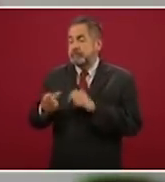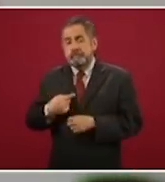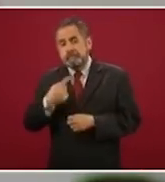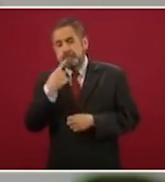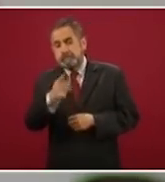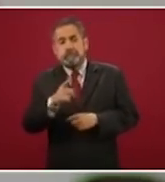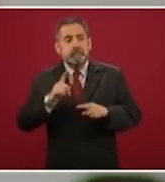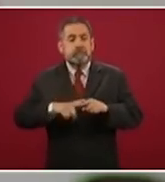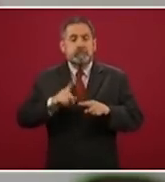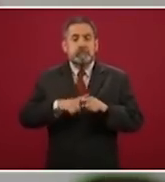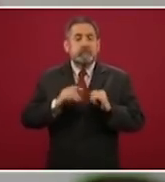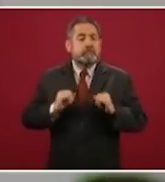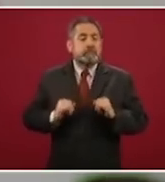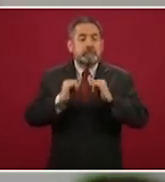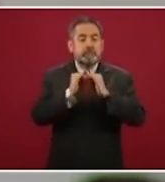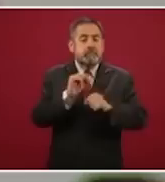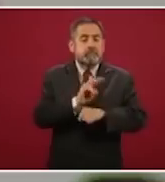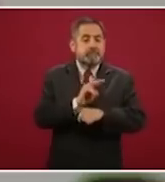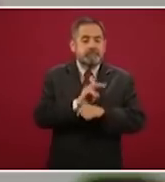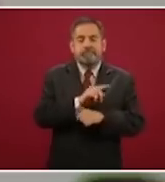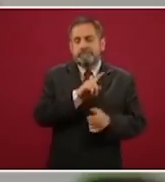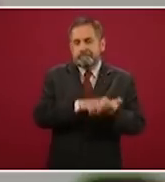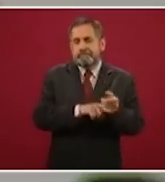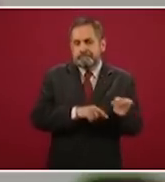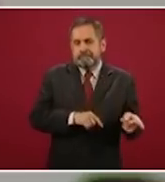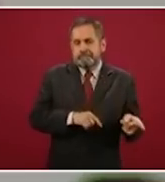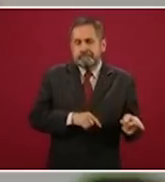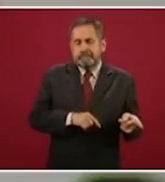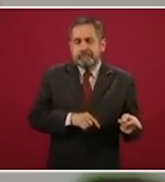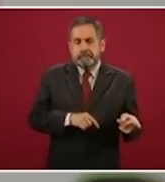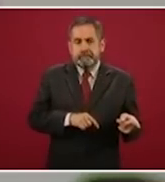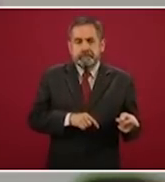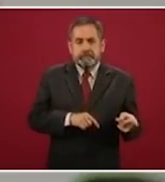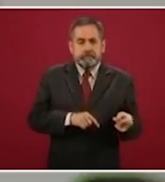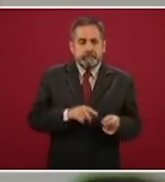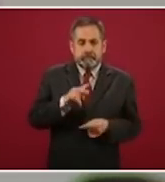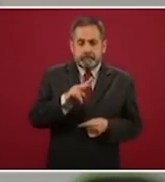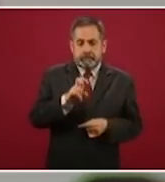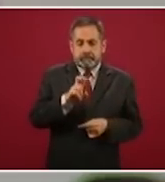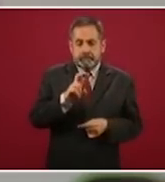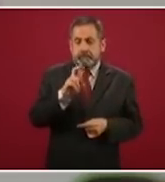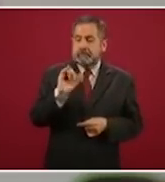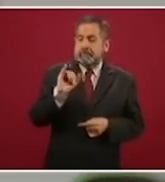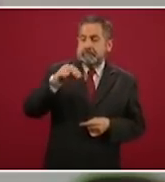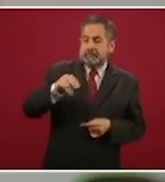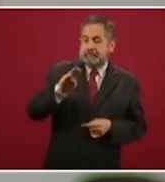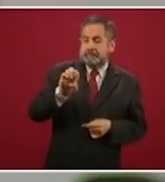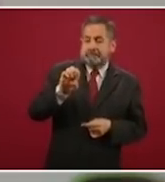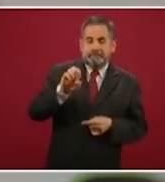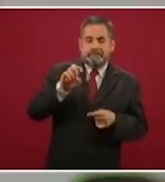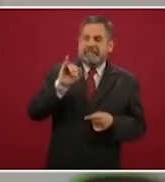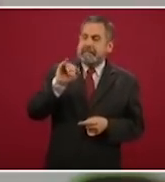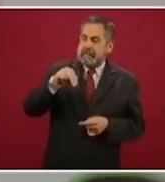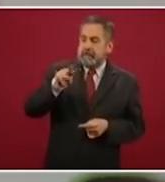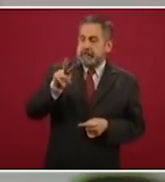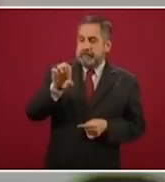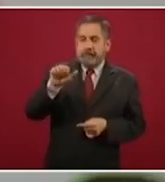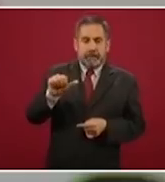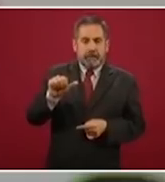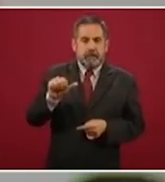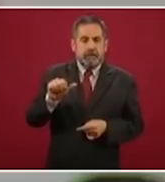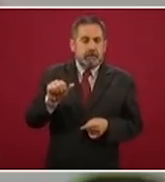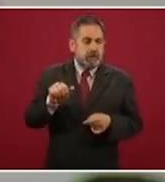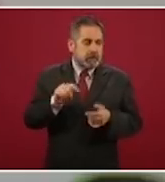el Instituto de Verificación Administrativa. Es decir, esto no significa que no se va a cumplir con la ley, particularmente en aquellos